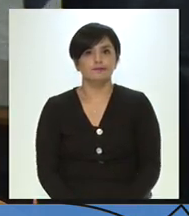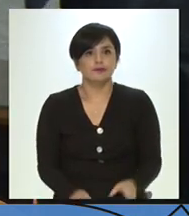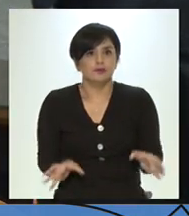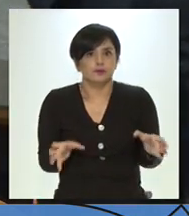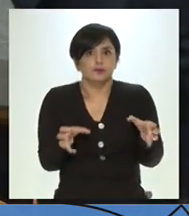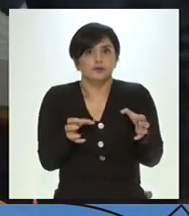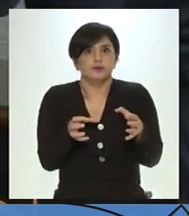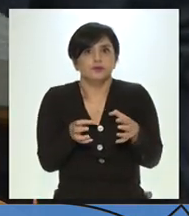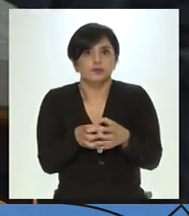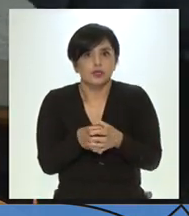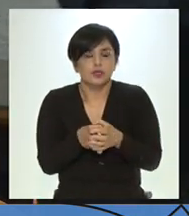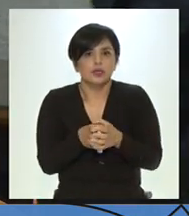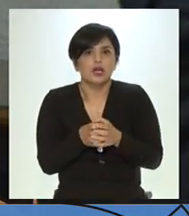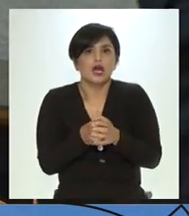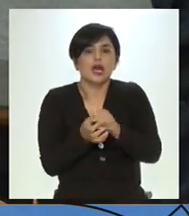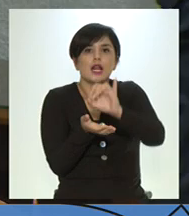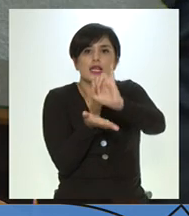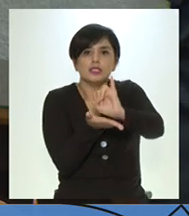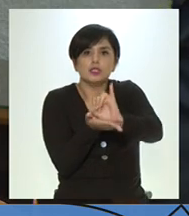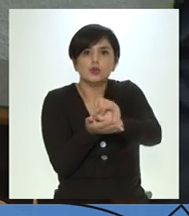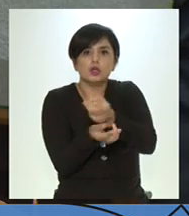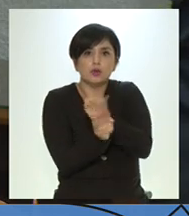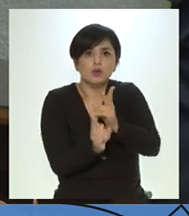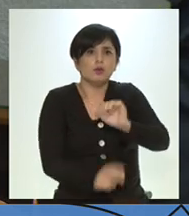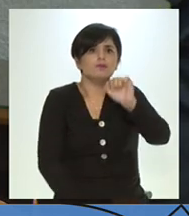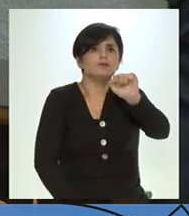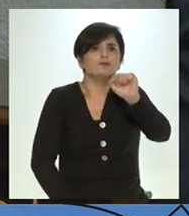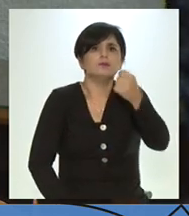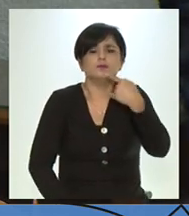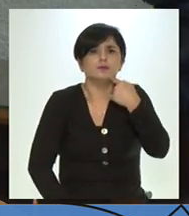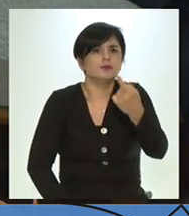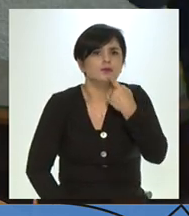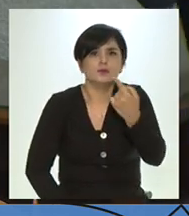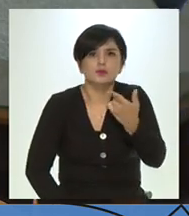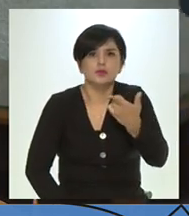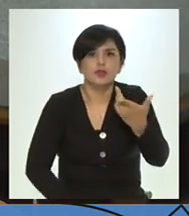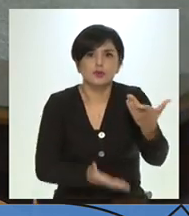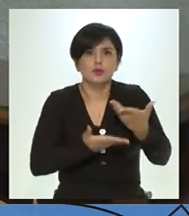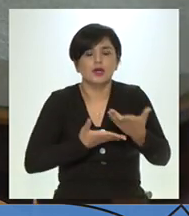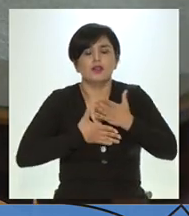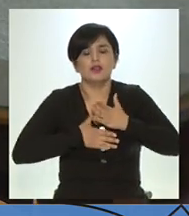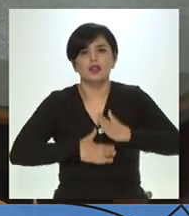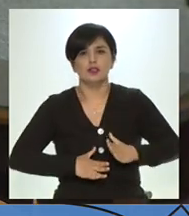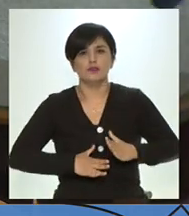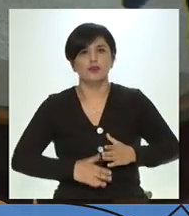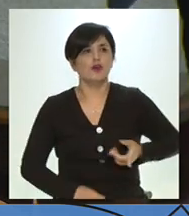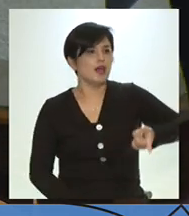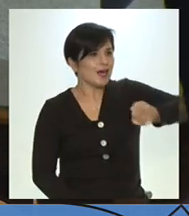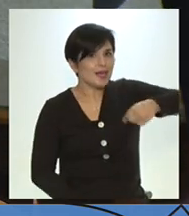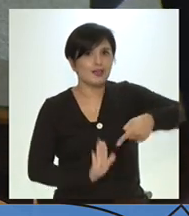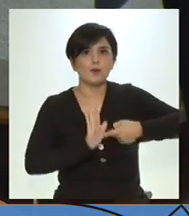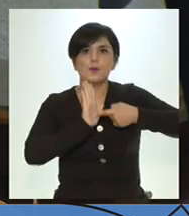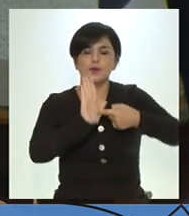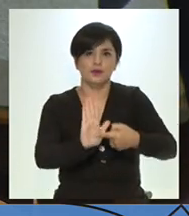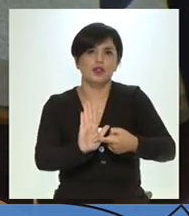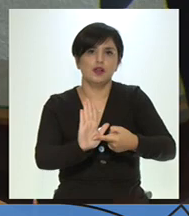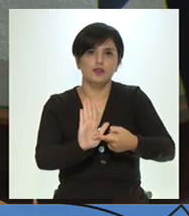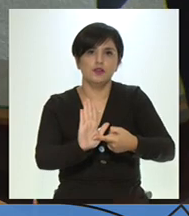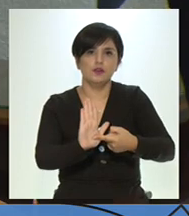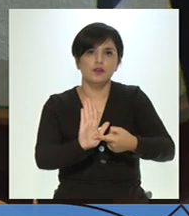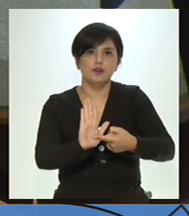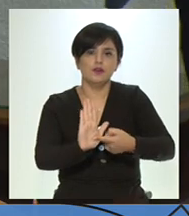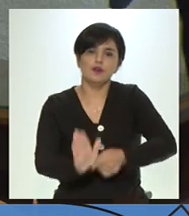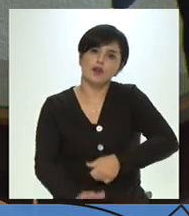puertas de las instituciones públicas en busca de alivio ellos han develado sin duda las